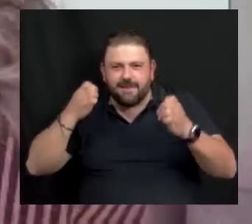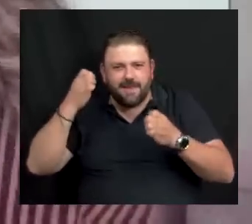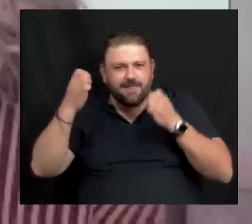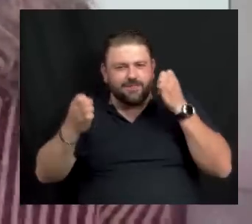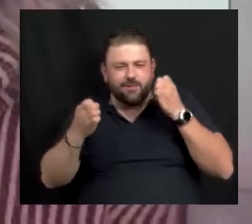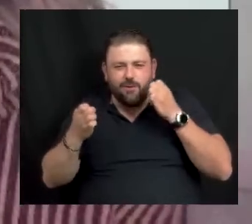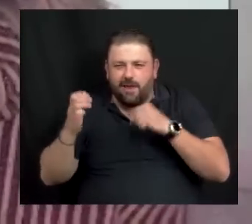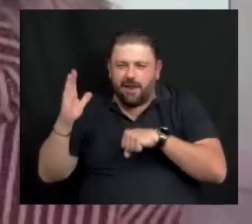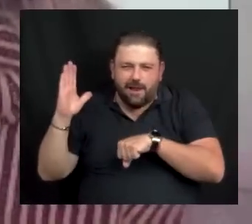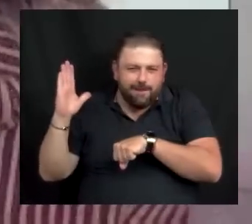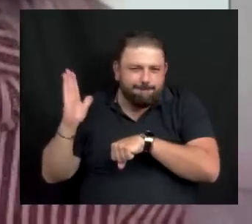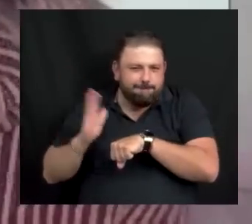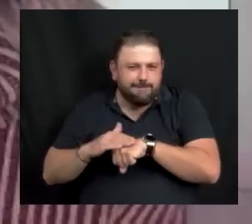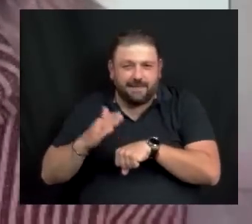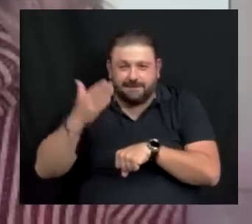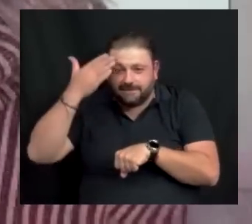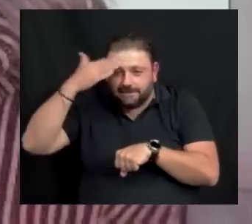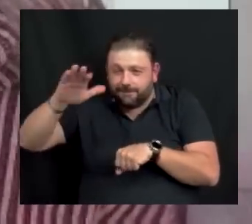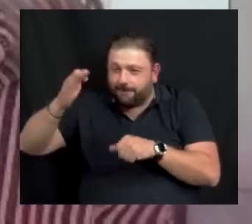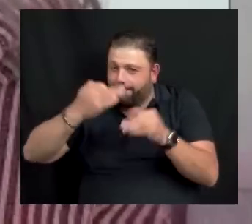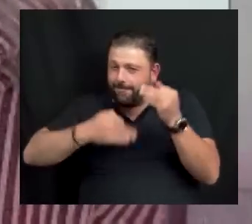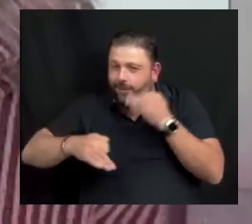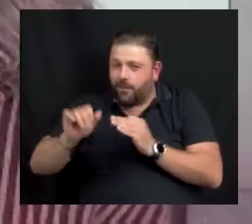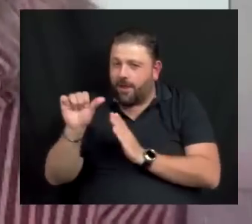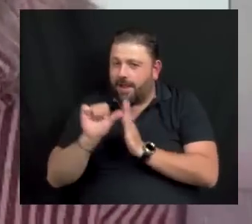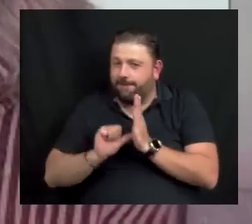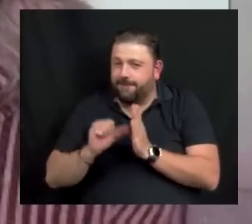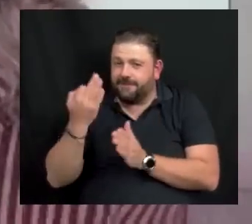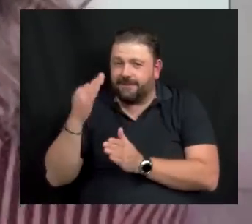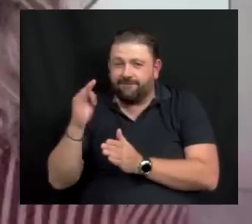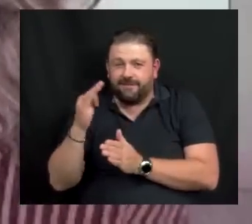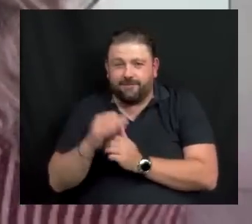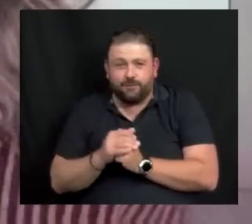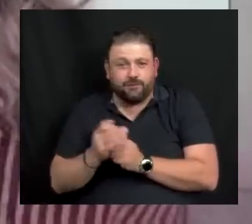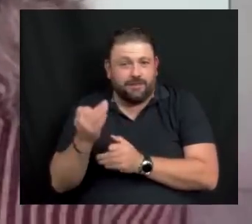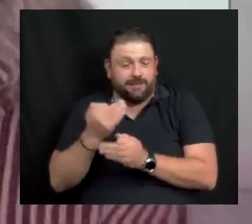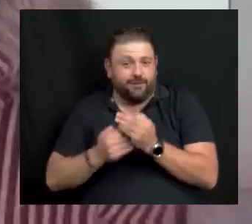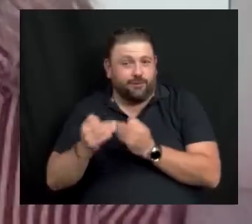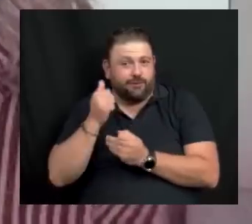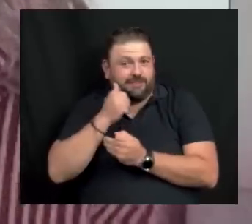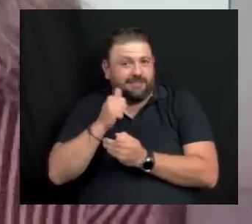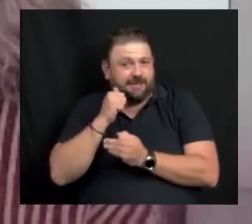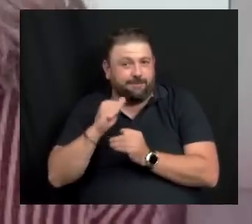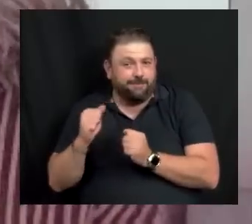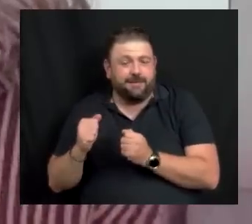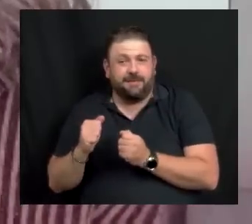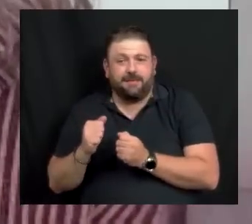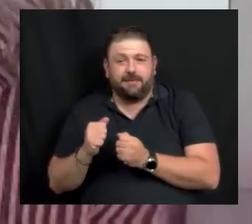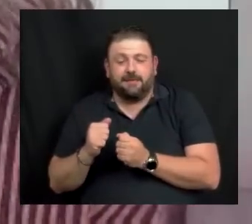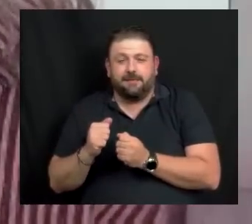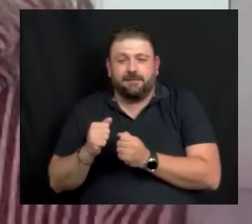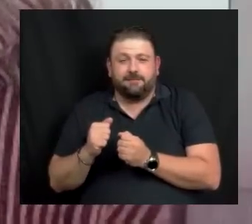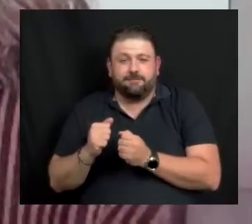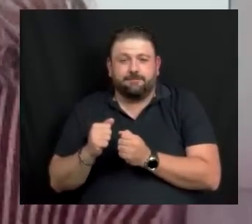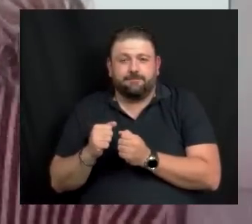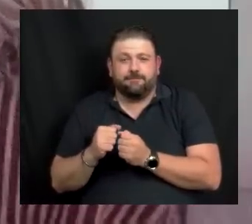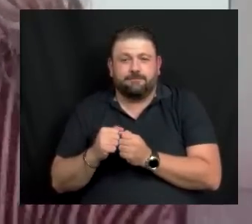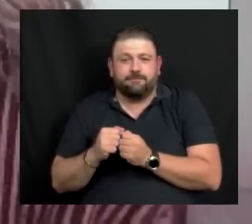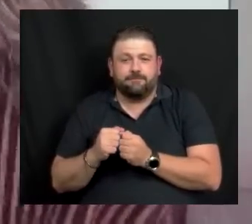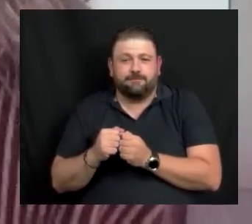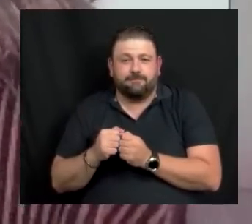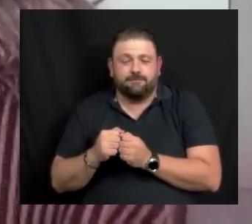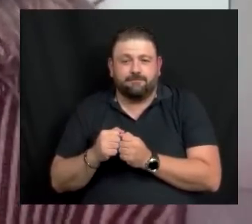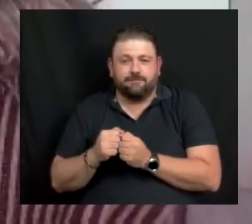nosotros sabemos entonces no a quién pertenecemos, a qué,